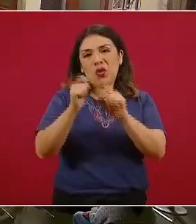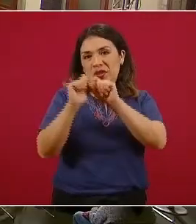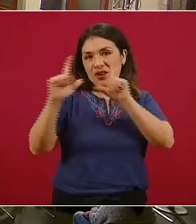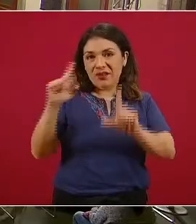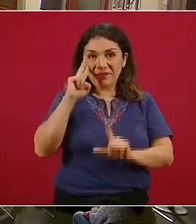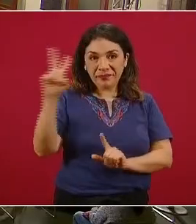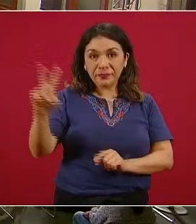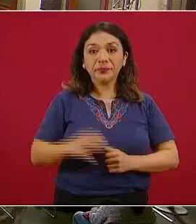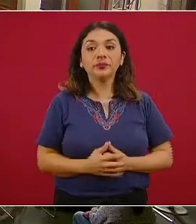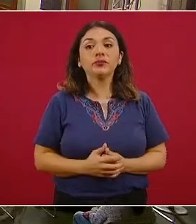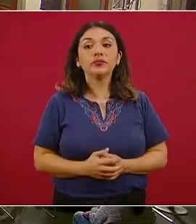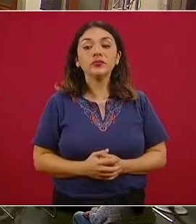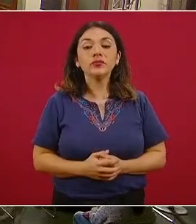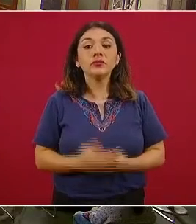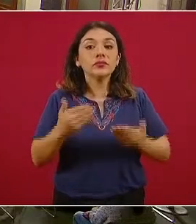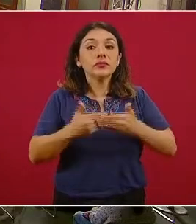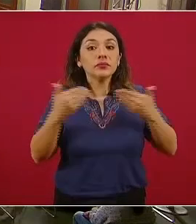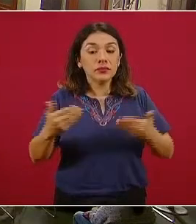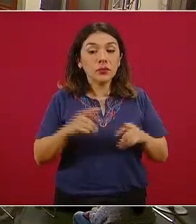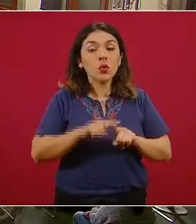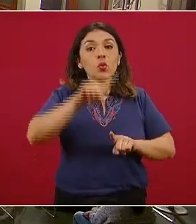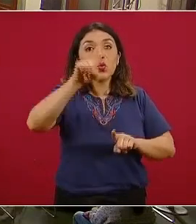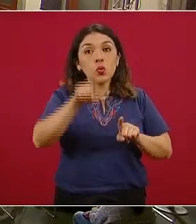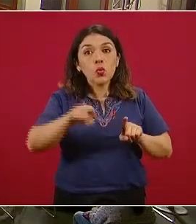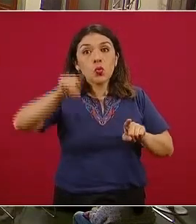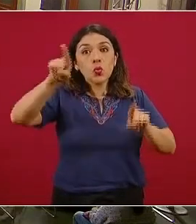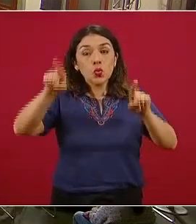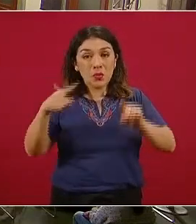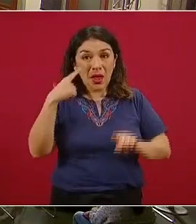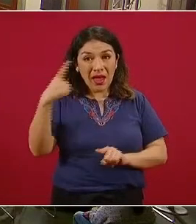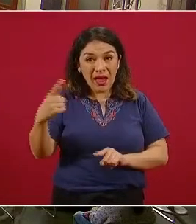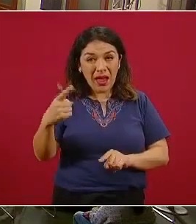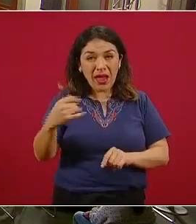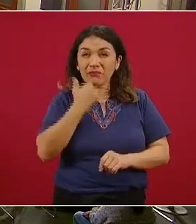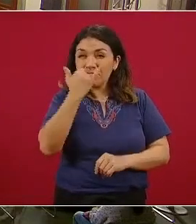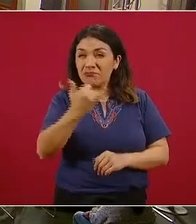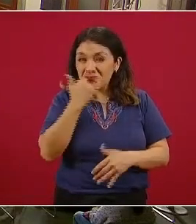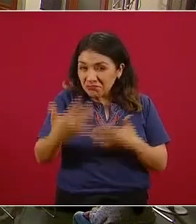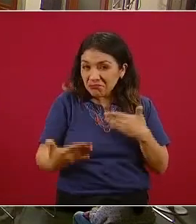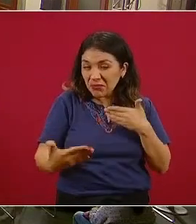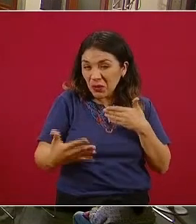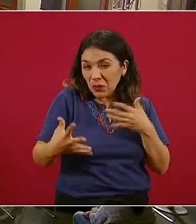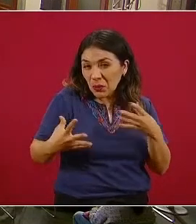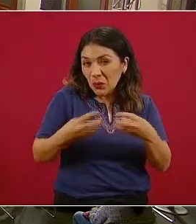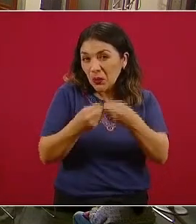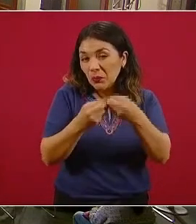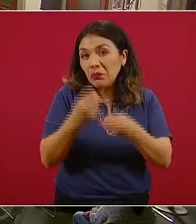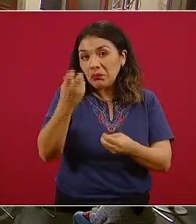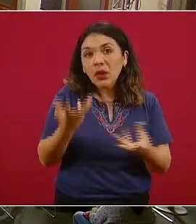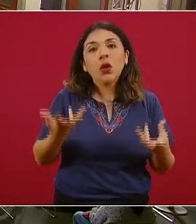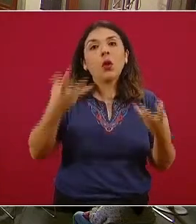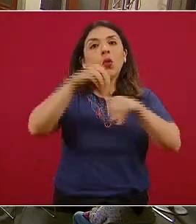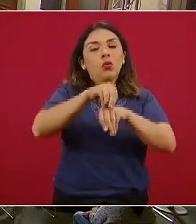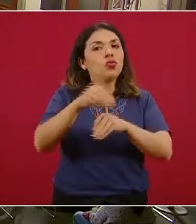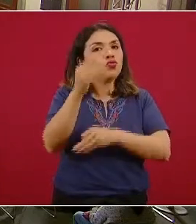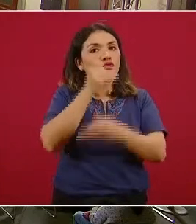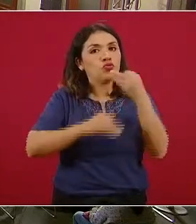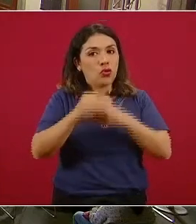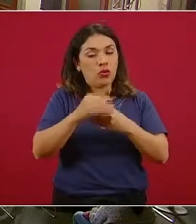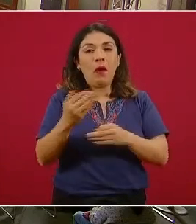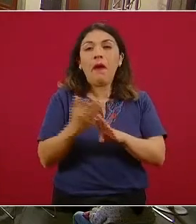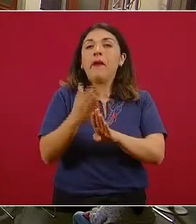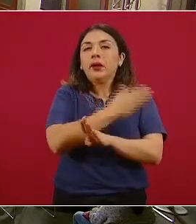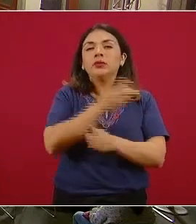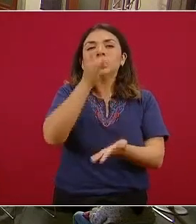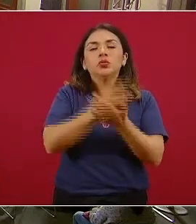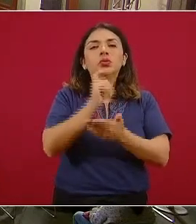diapositiva. Ahora nuestras curvas estimadas integran ese total. Sí, antes estábamos integrando para la